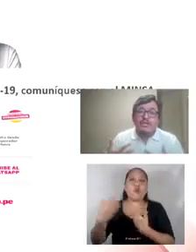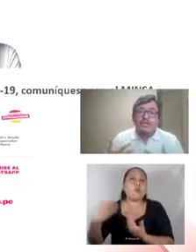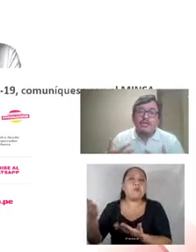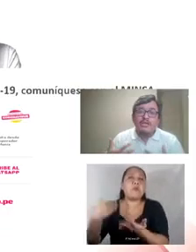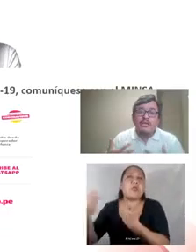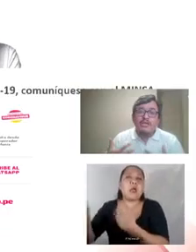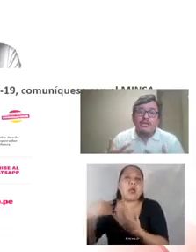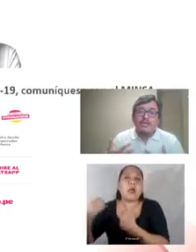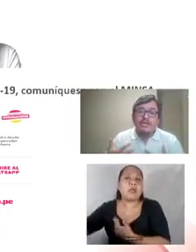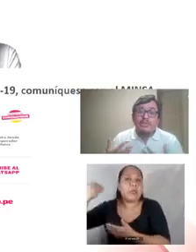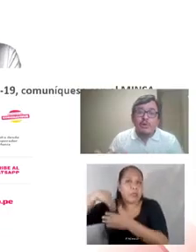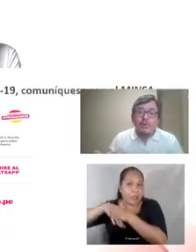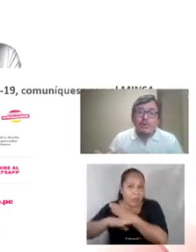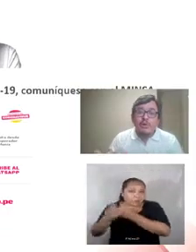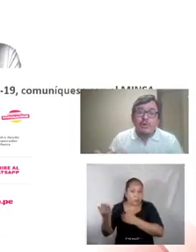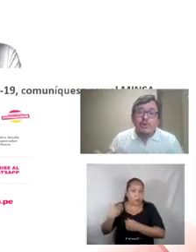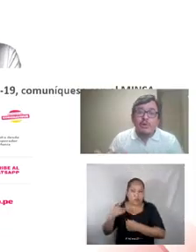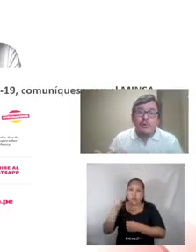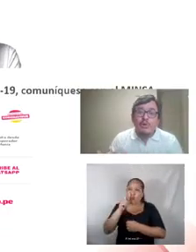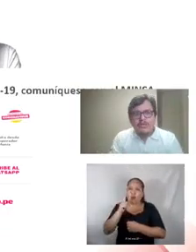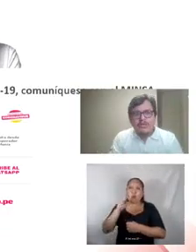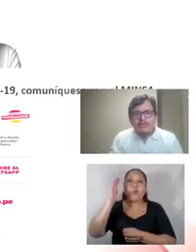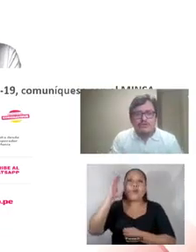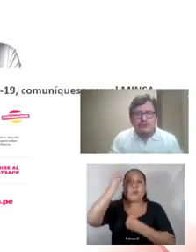sino tenemos que buscar.